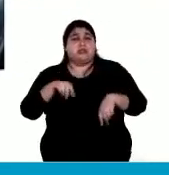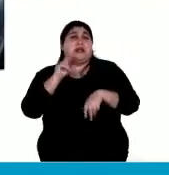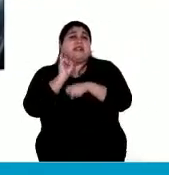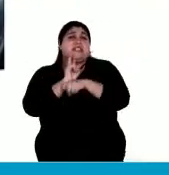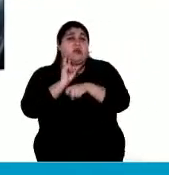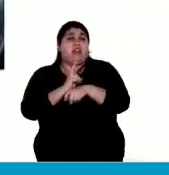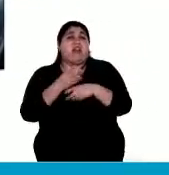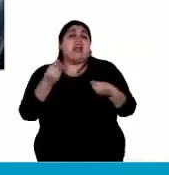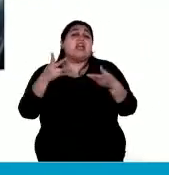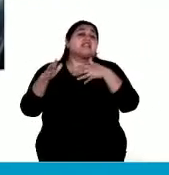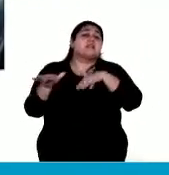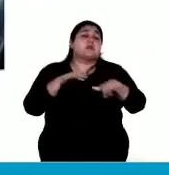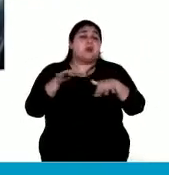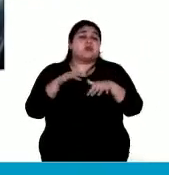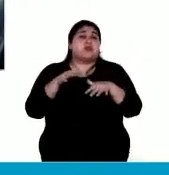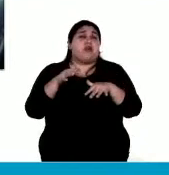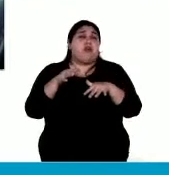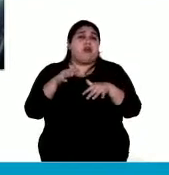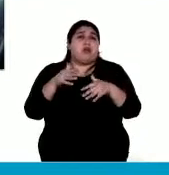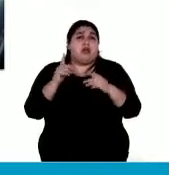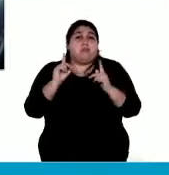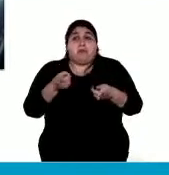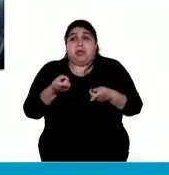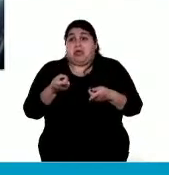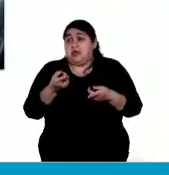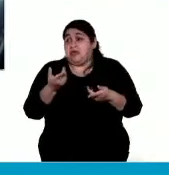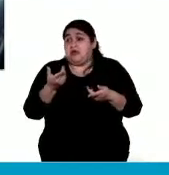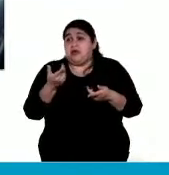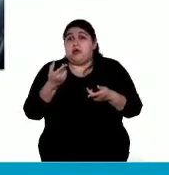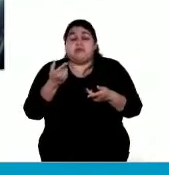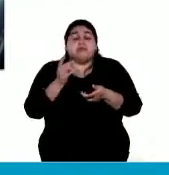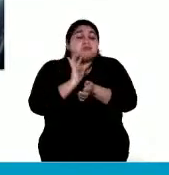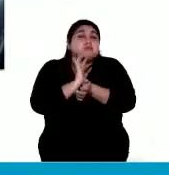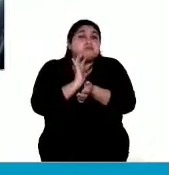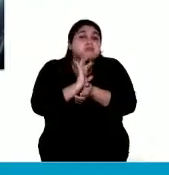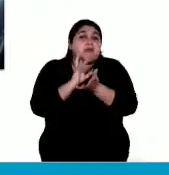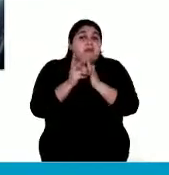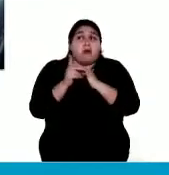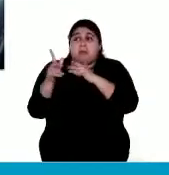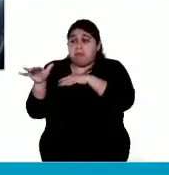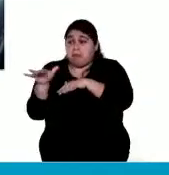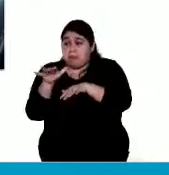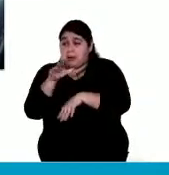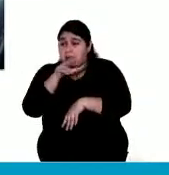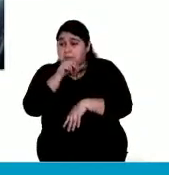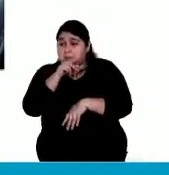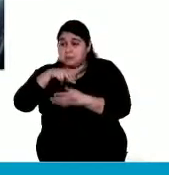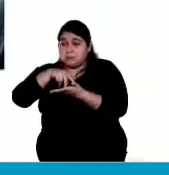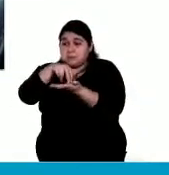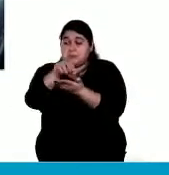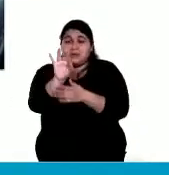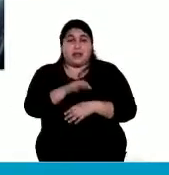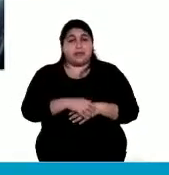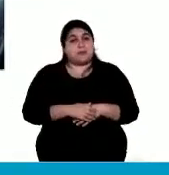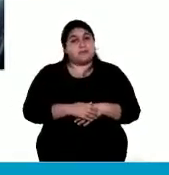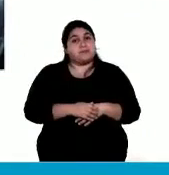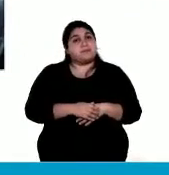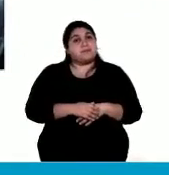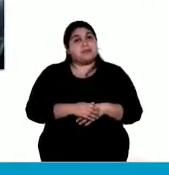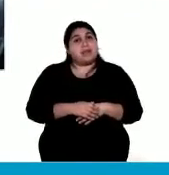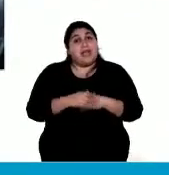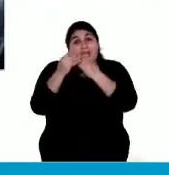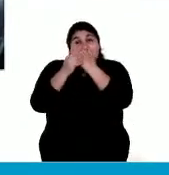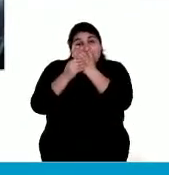es lo que está pasando, pero de hacer algo, absolutamente nada. El ministro no